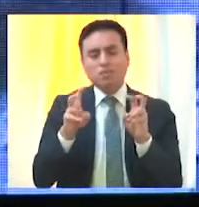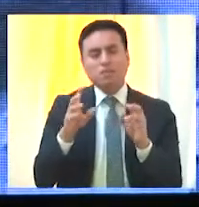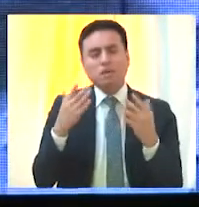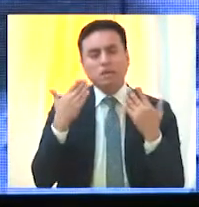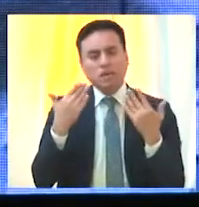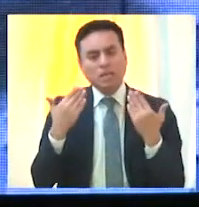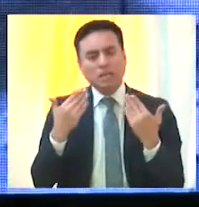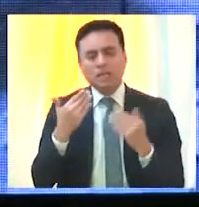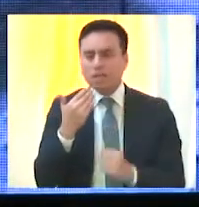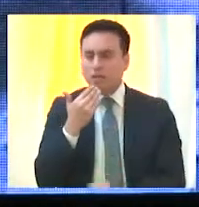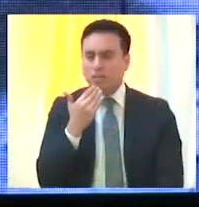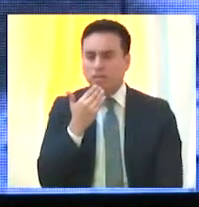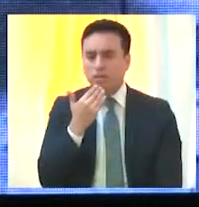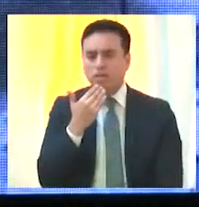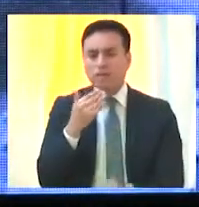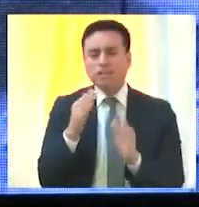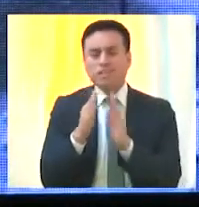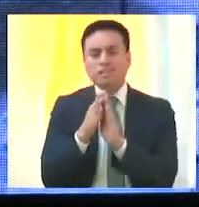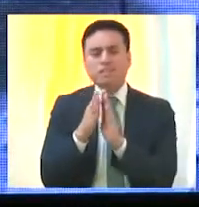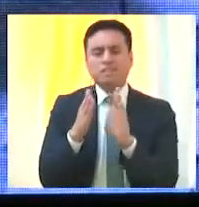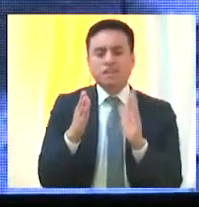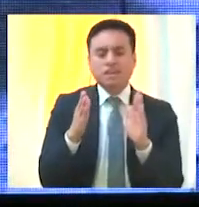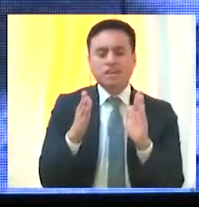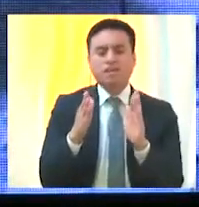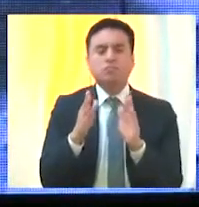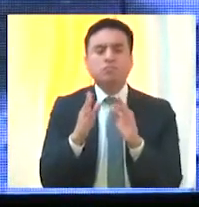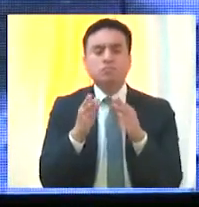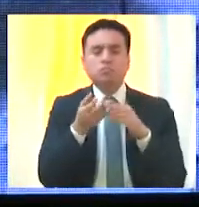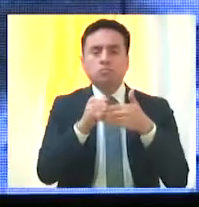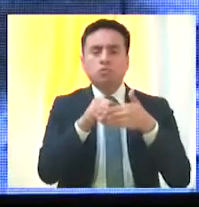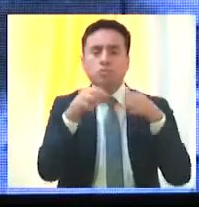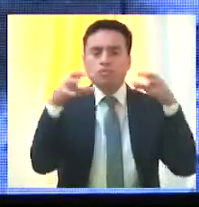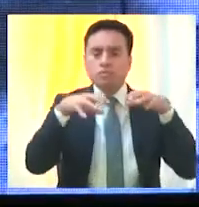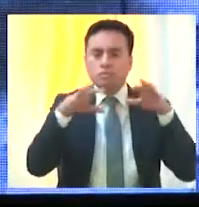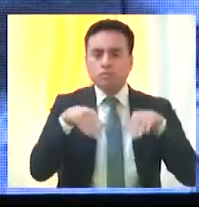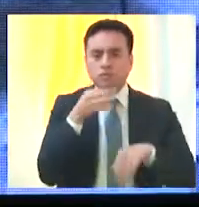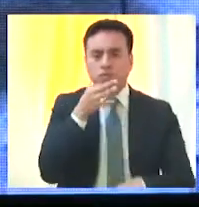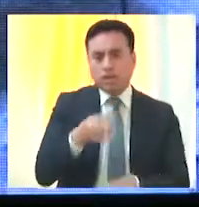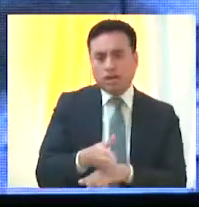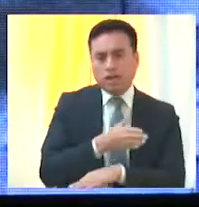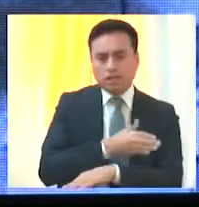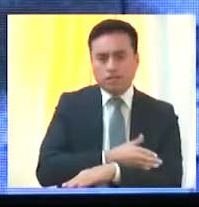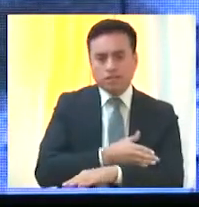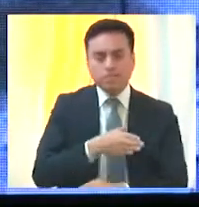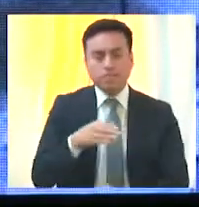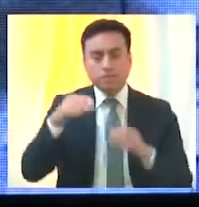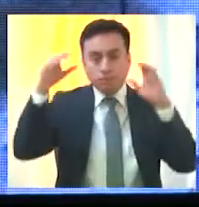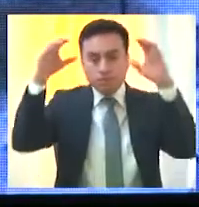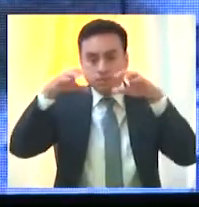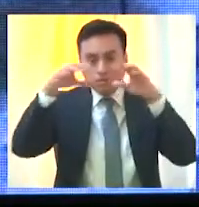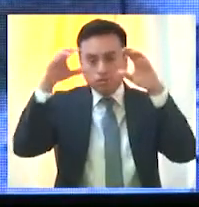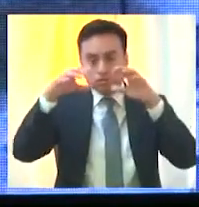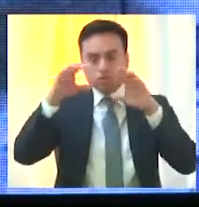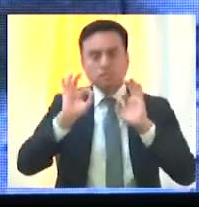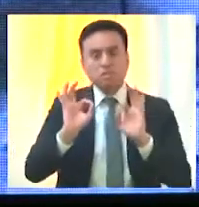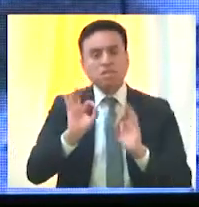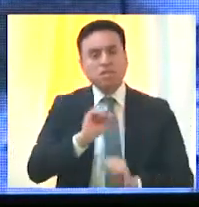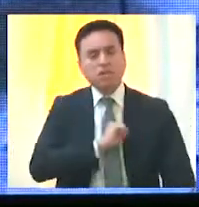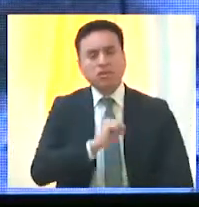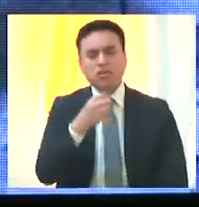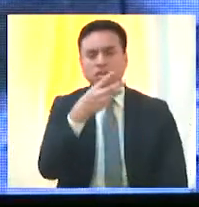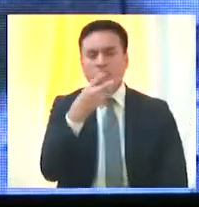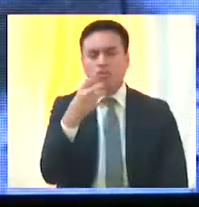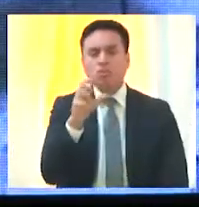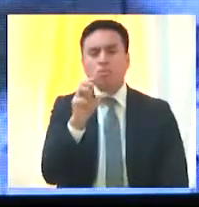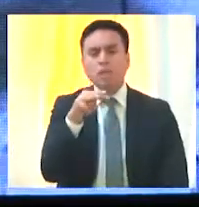cálida, y también están hacia la izquierda del promedio de precipitación. Como les mencionaba previamente, la precipitación típica en Santiago es del orden de